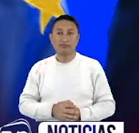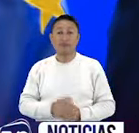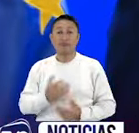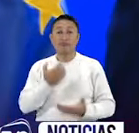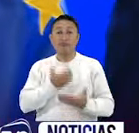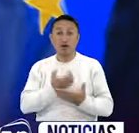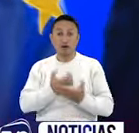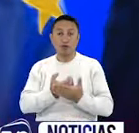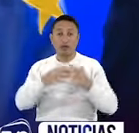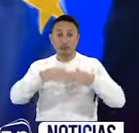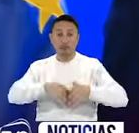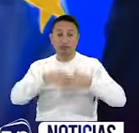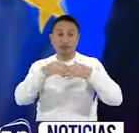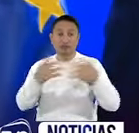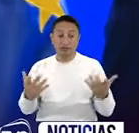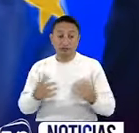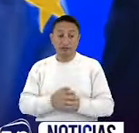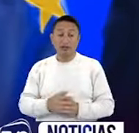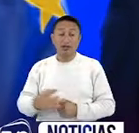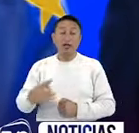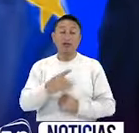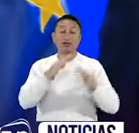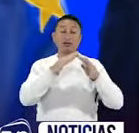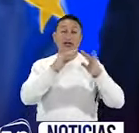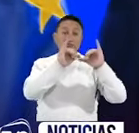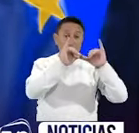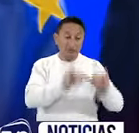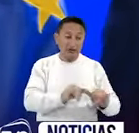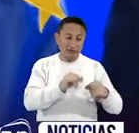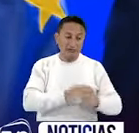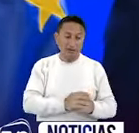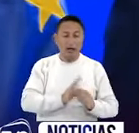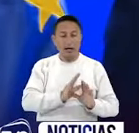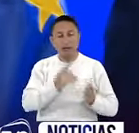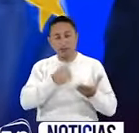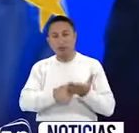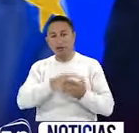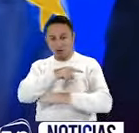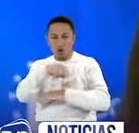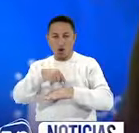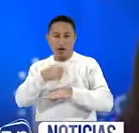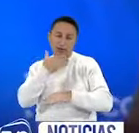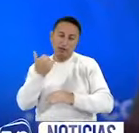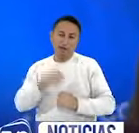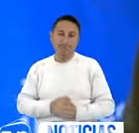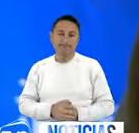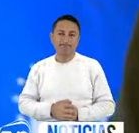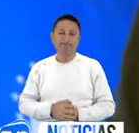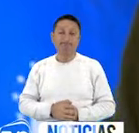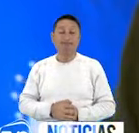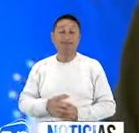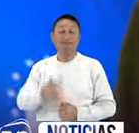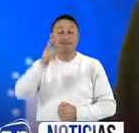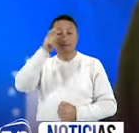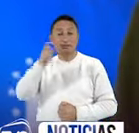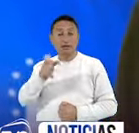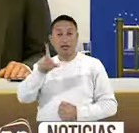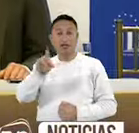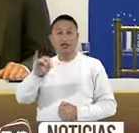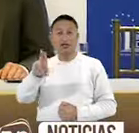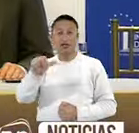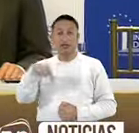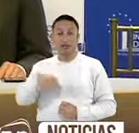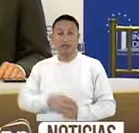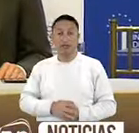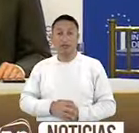eso, pues vamos a mejorar, eso sí, los horarios, el toque de queda. Diana Salazar, fiscal general del estado, no quiso dejar pasar